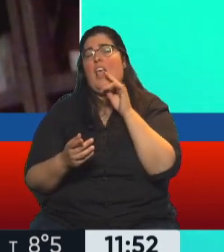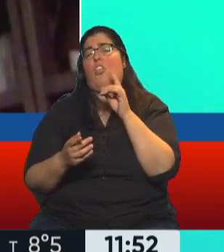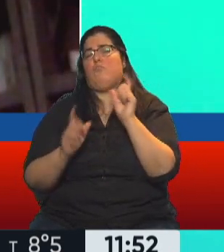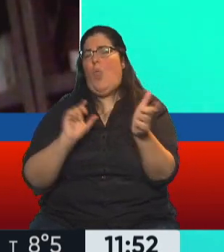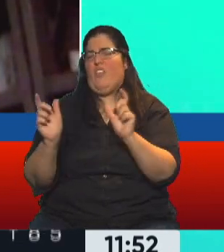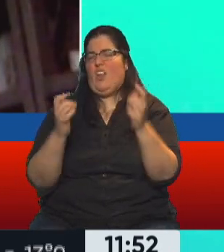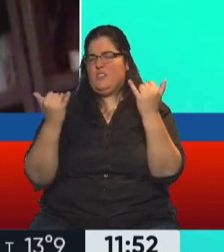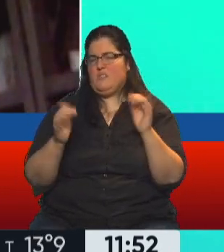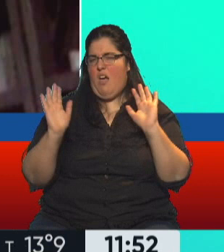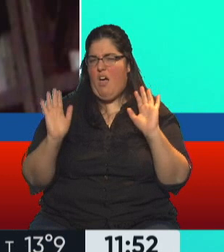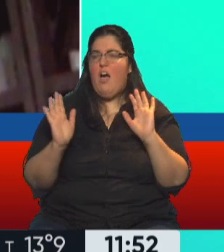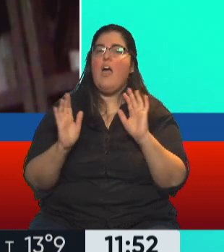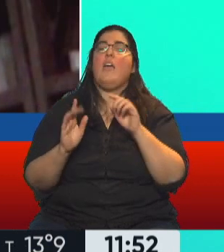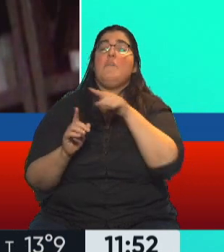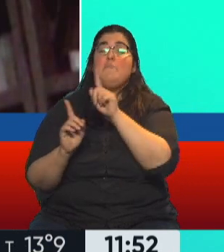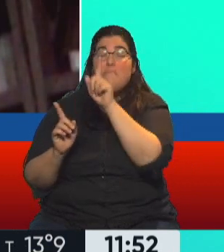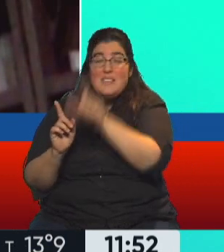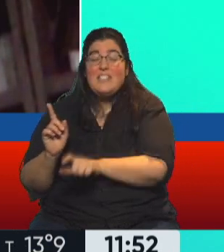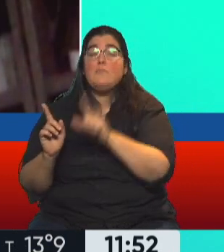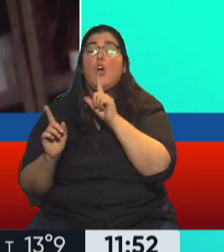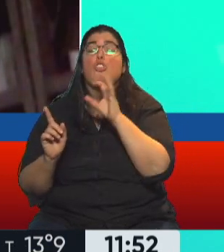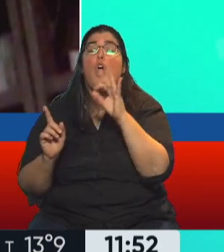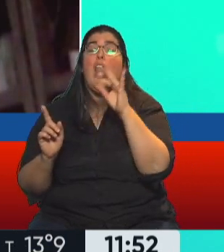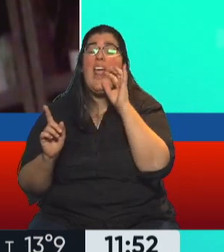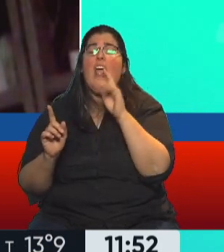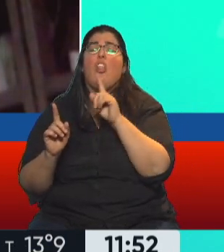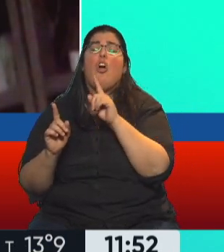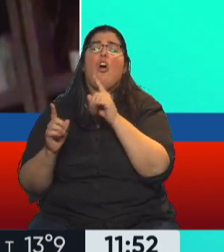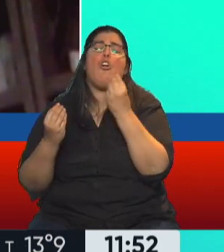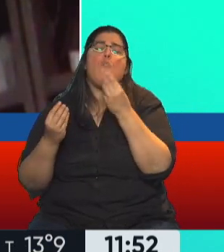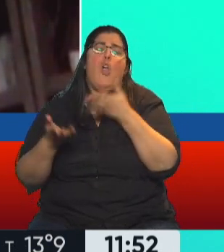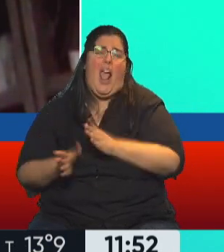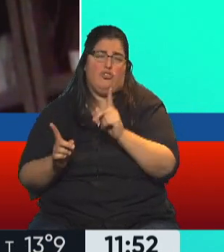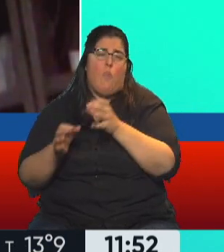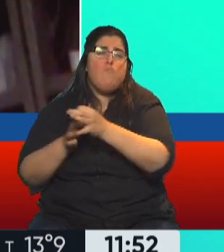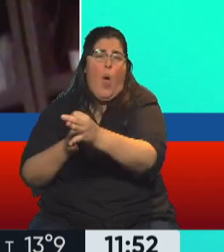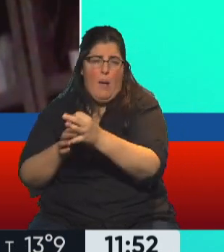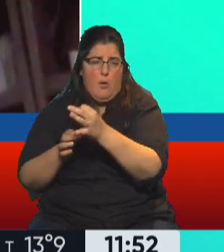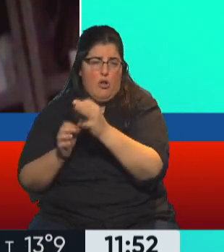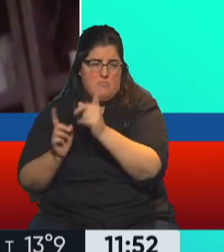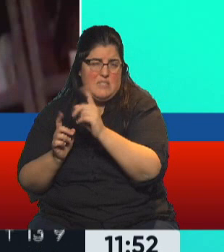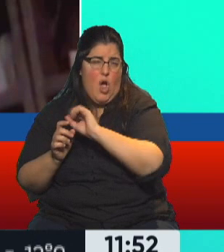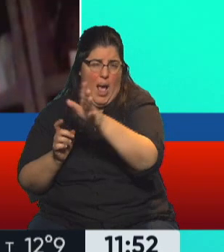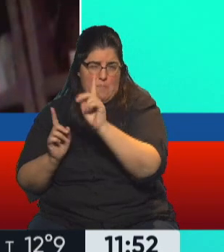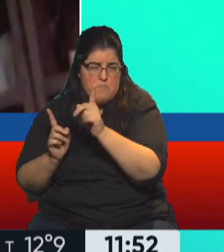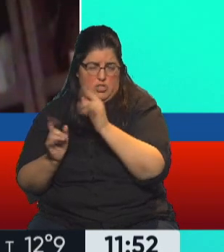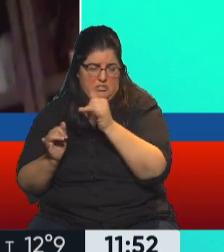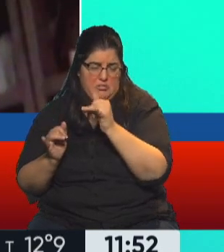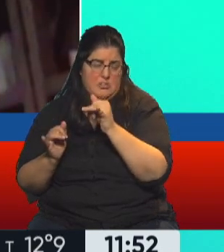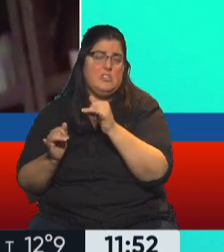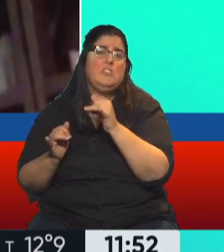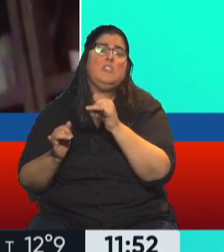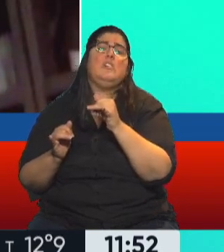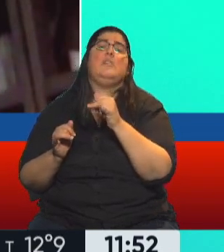pesar que Toledo también tenía un origen así en un pueblo rural, se